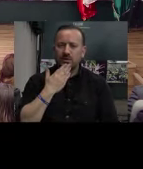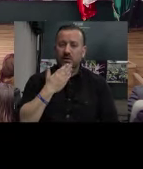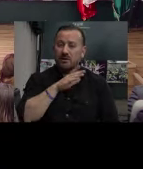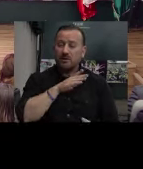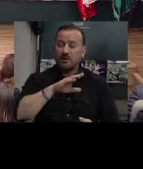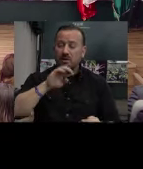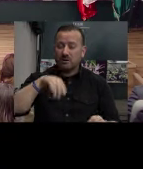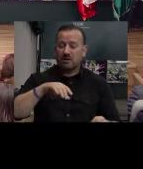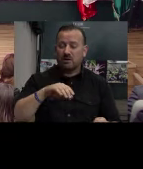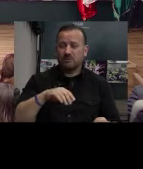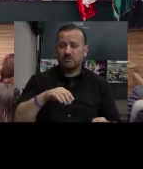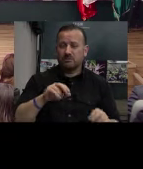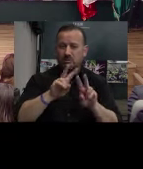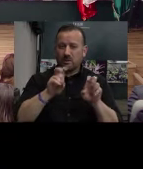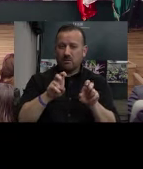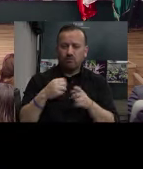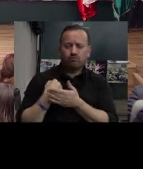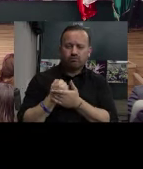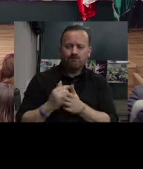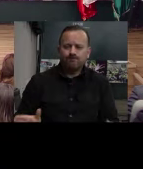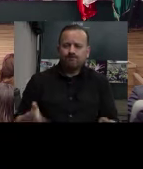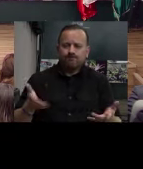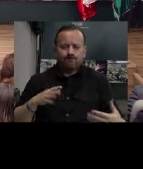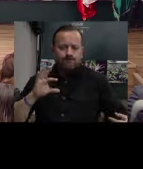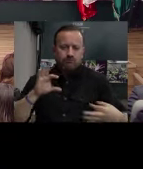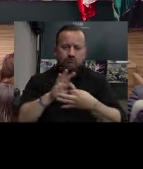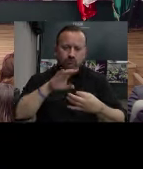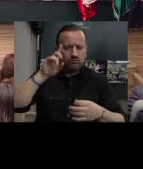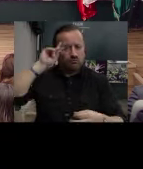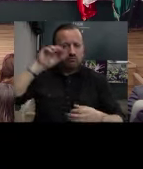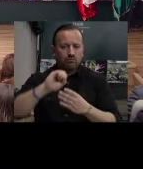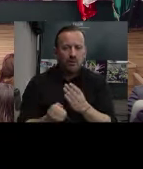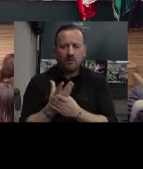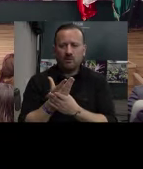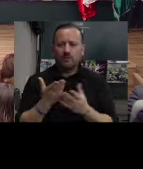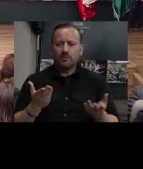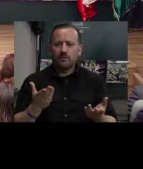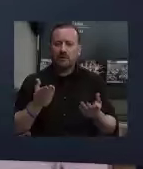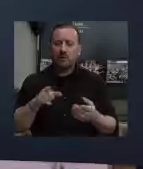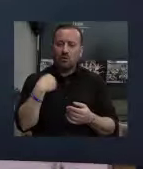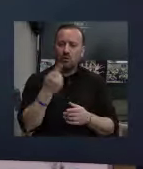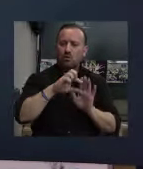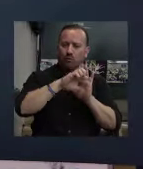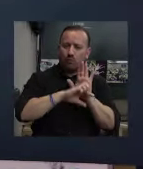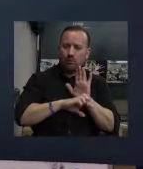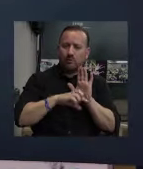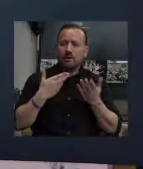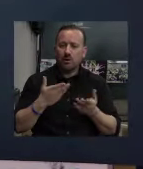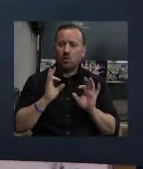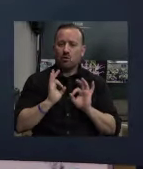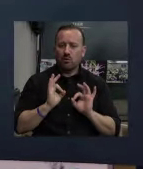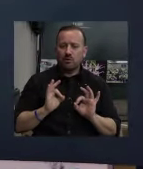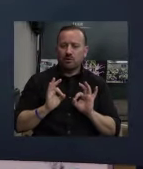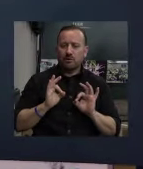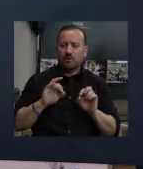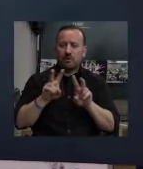el efecto movilizador que nosotros esperamos de la vinculación y la innovación en nuestro proyecto y ahí es donde justamente